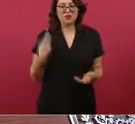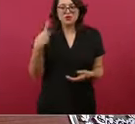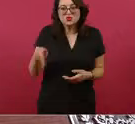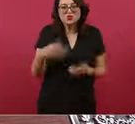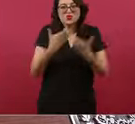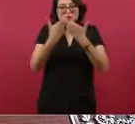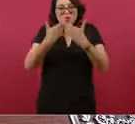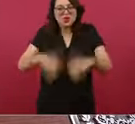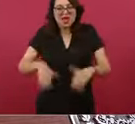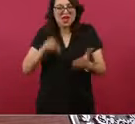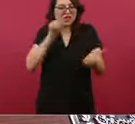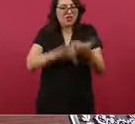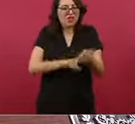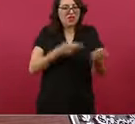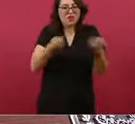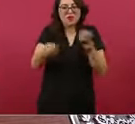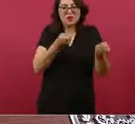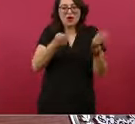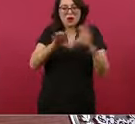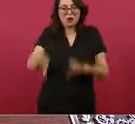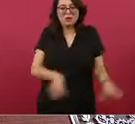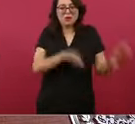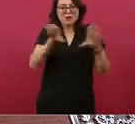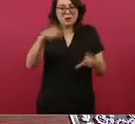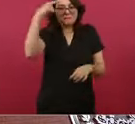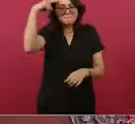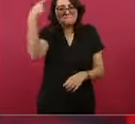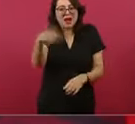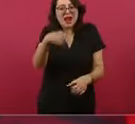¿Saben qué hizo Hildebrando Zavala?